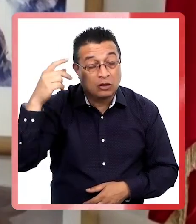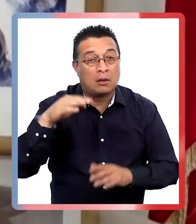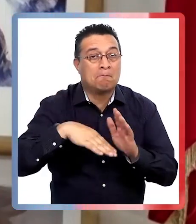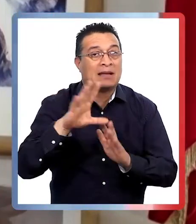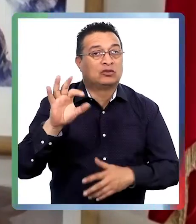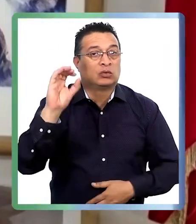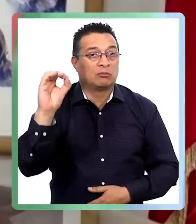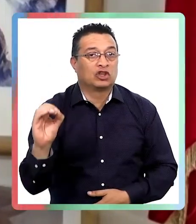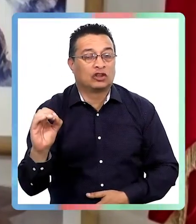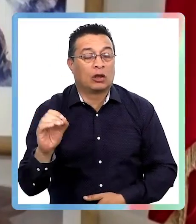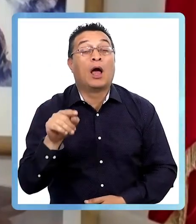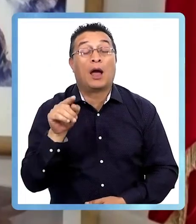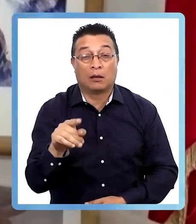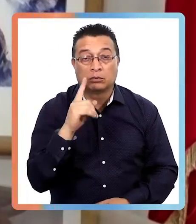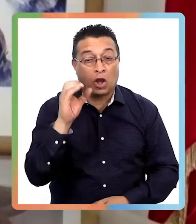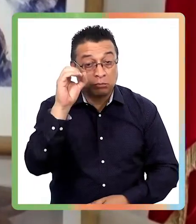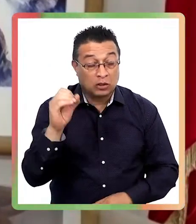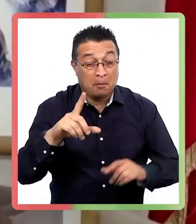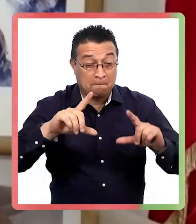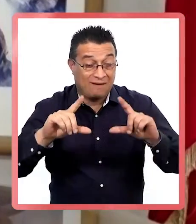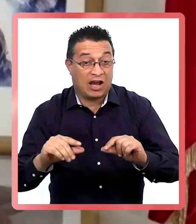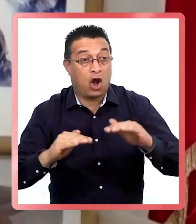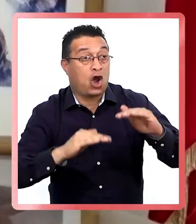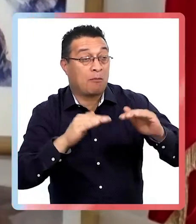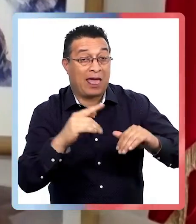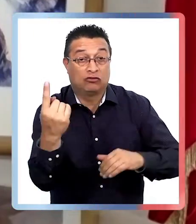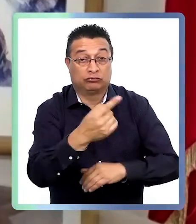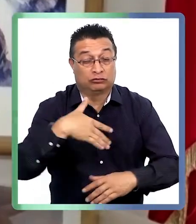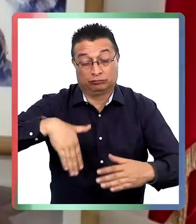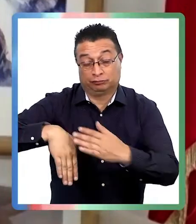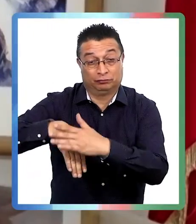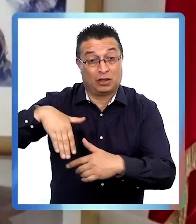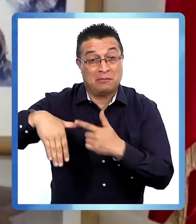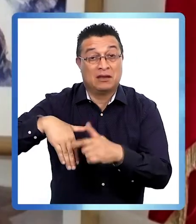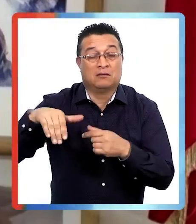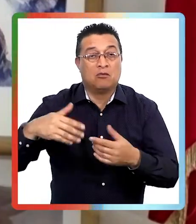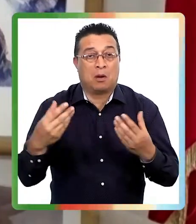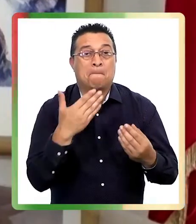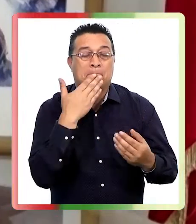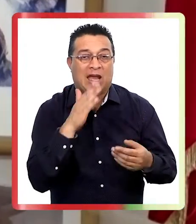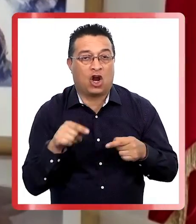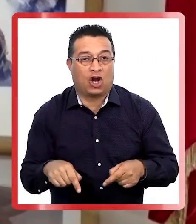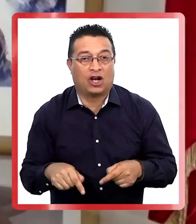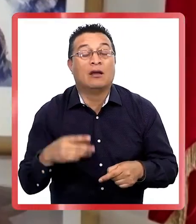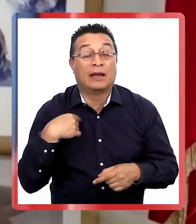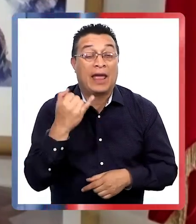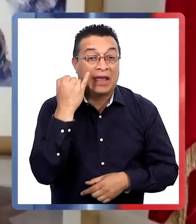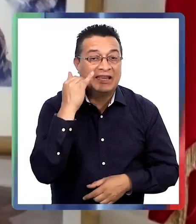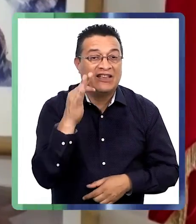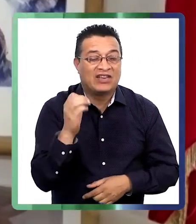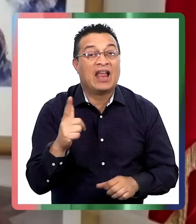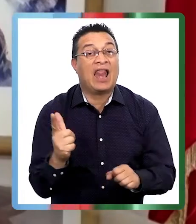sobre el 50%. Pero si bien si el porcentaje es más bajo comparado con la región, sigue siendo una preocupación. Por eso que el